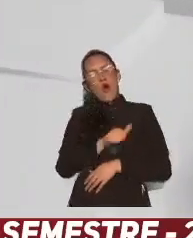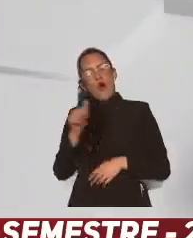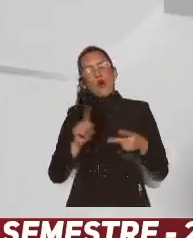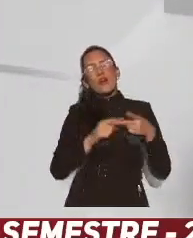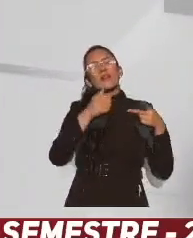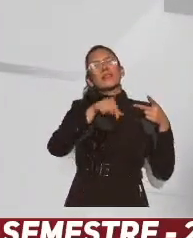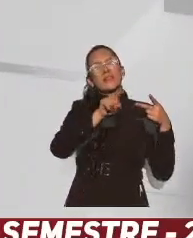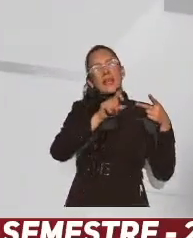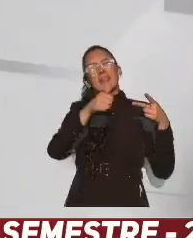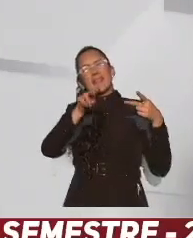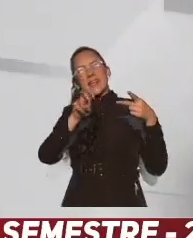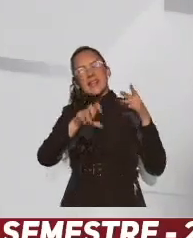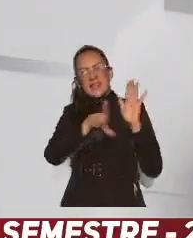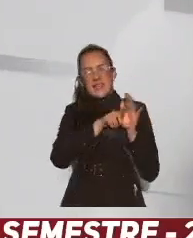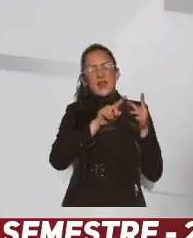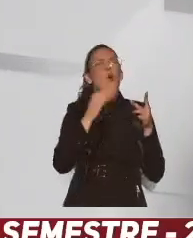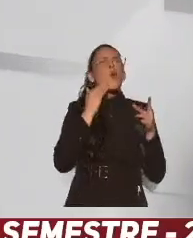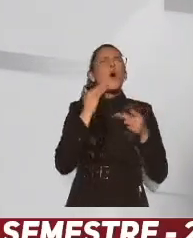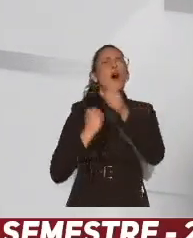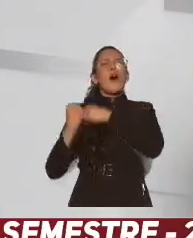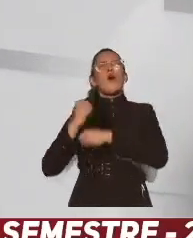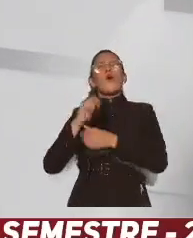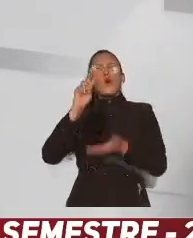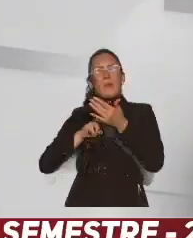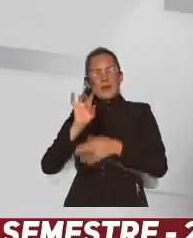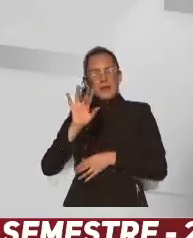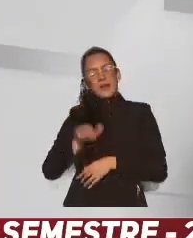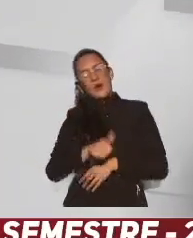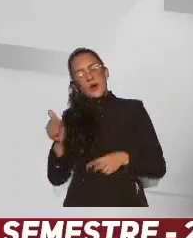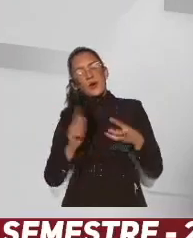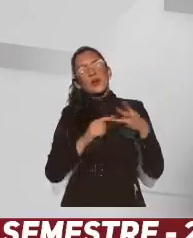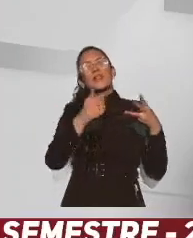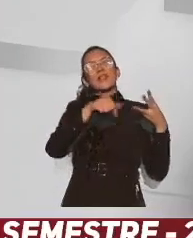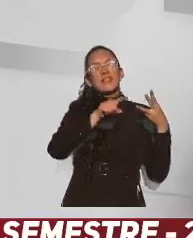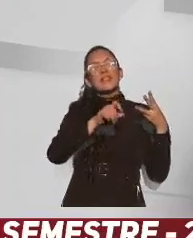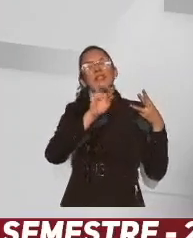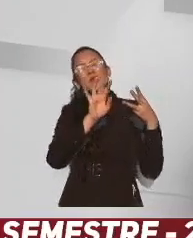de 2015 y la Ley 1757 de